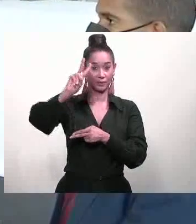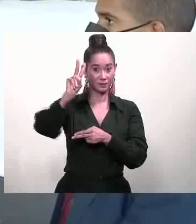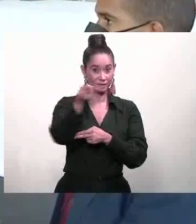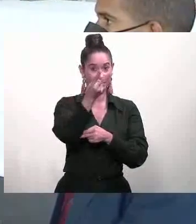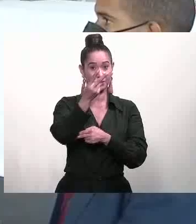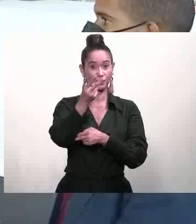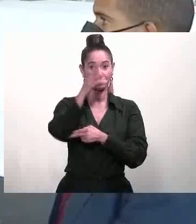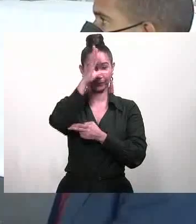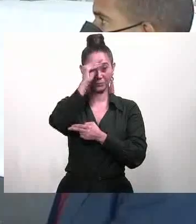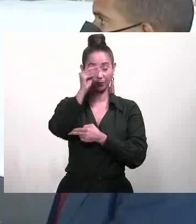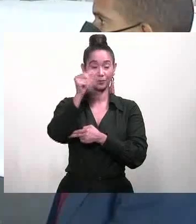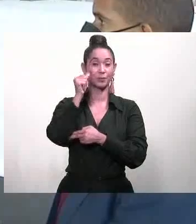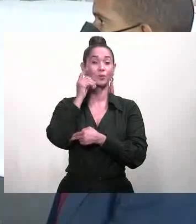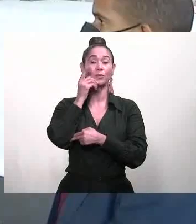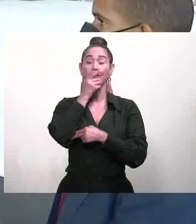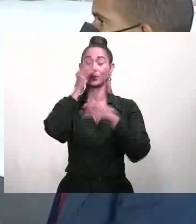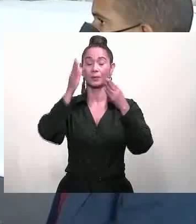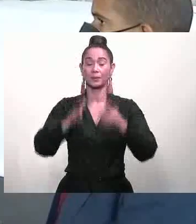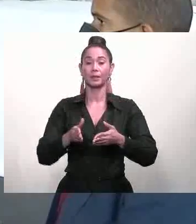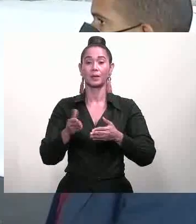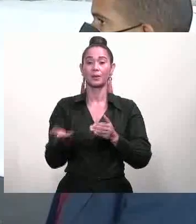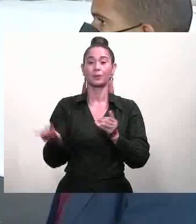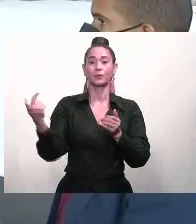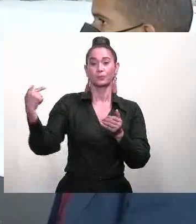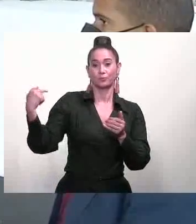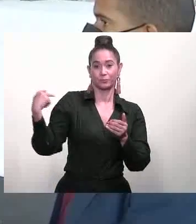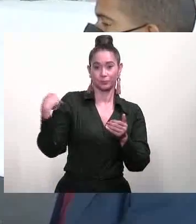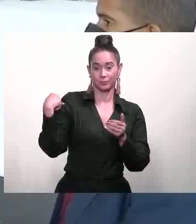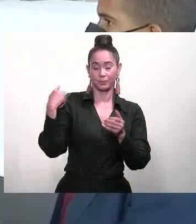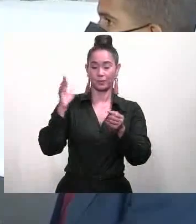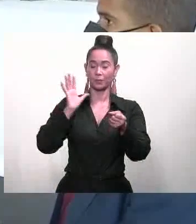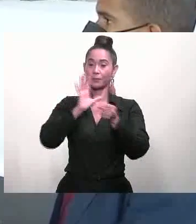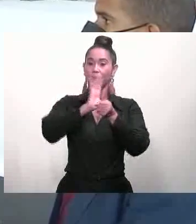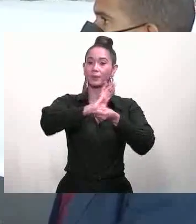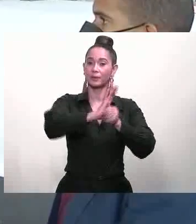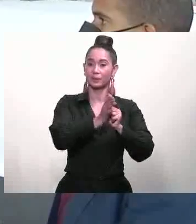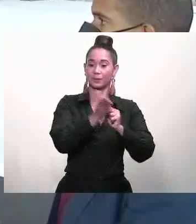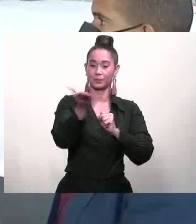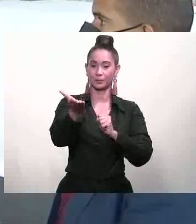en recibir la vacuna contra la COVID-19.